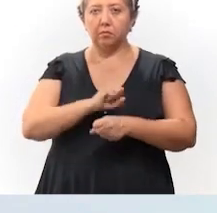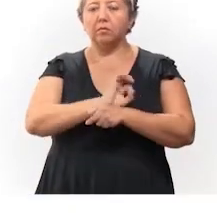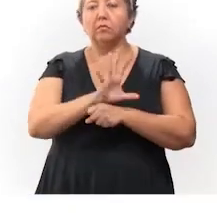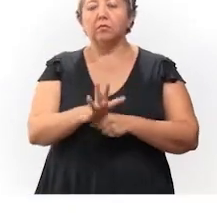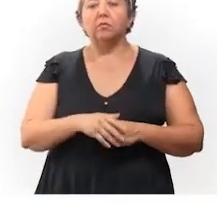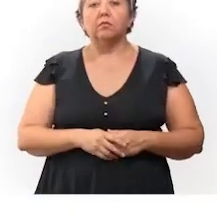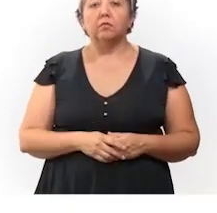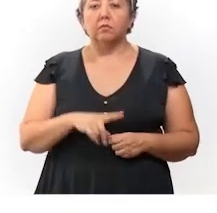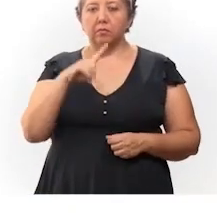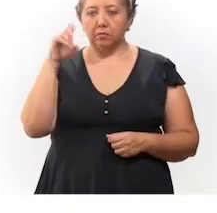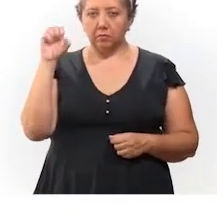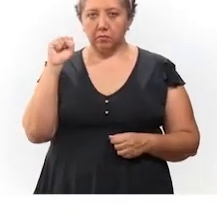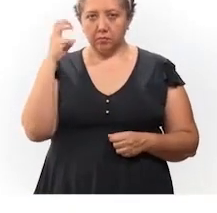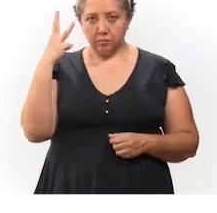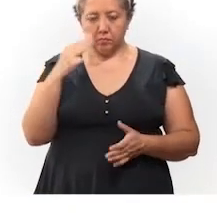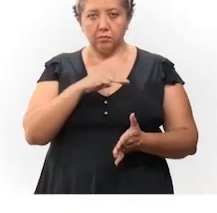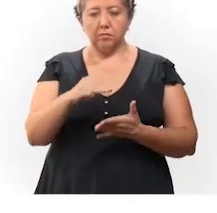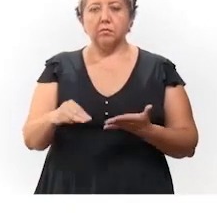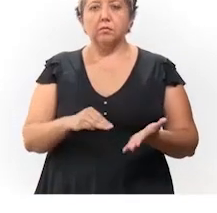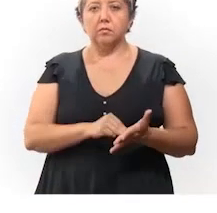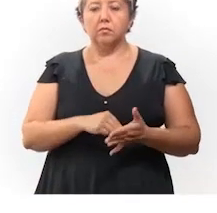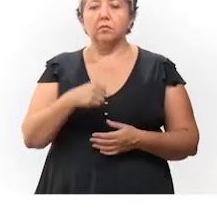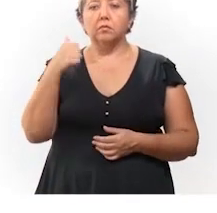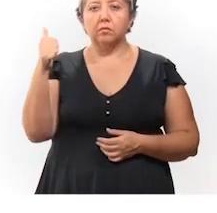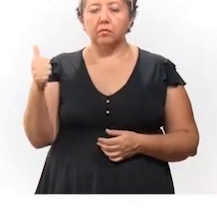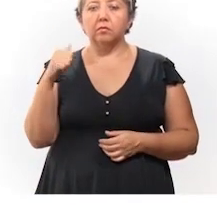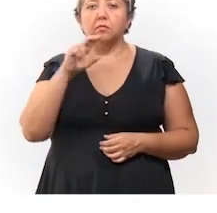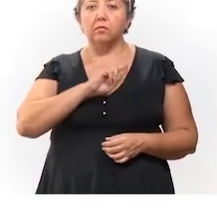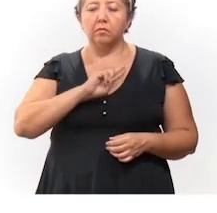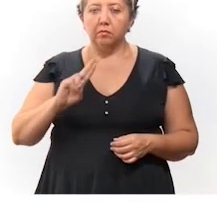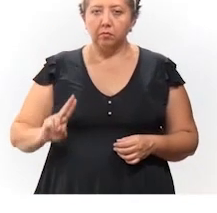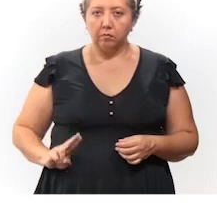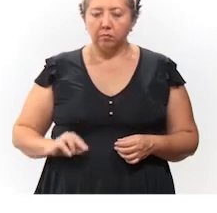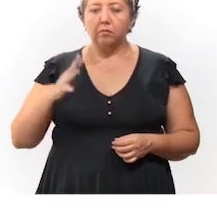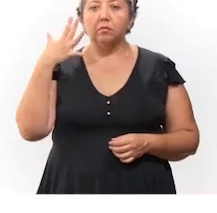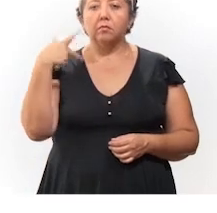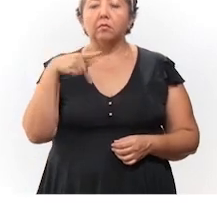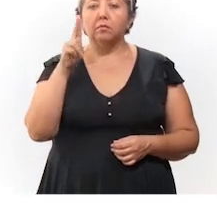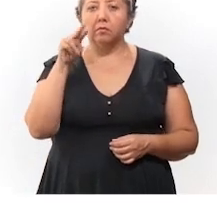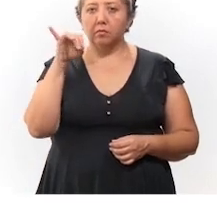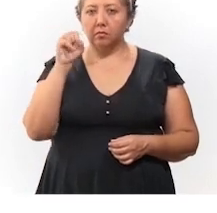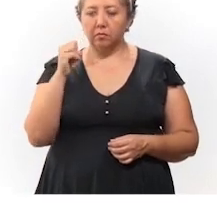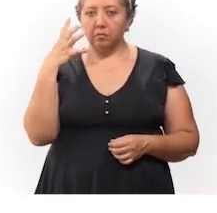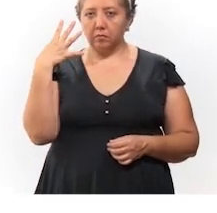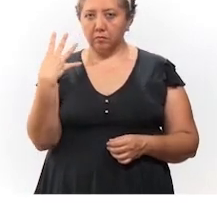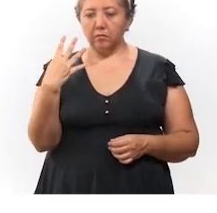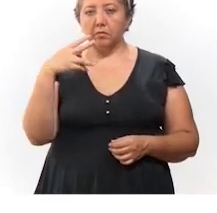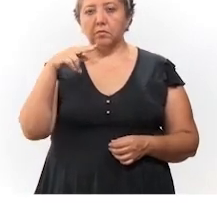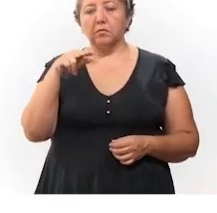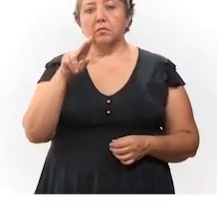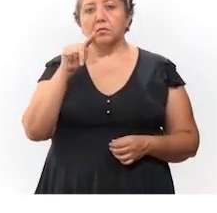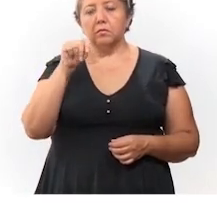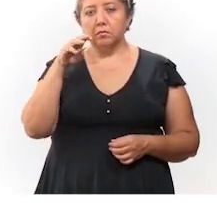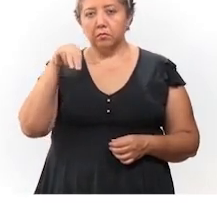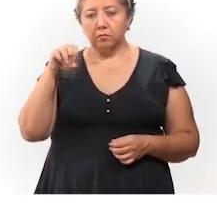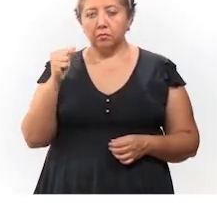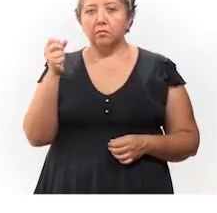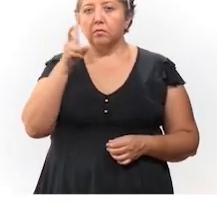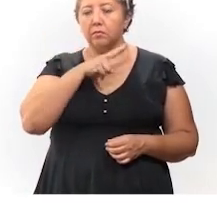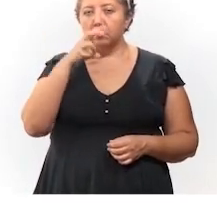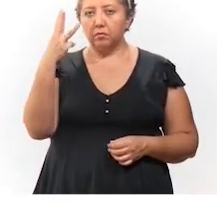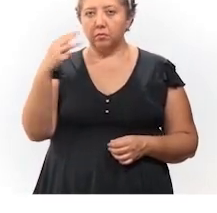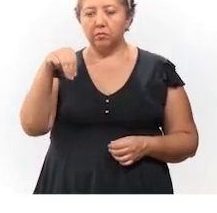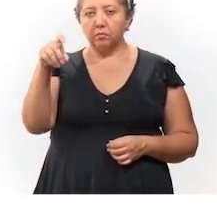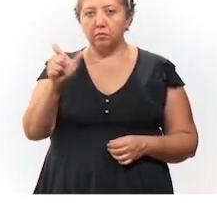coronavirus, 163 en Mérida, 6 en Umán, 5 en Canacín, 4 en Junucmá y Valladolid, 3